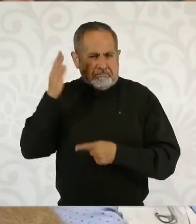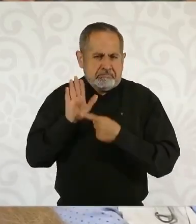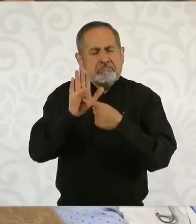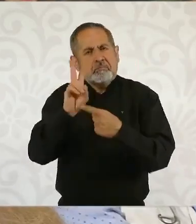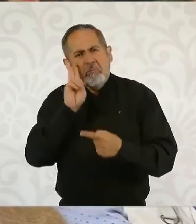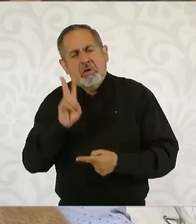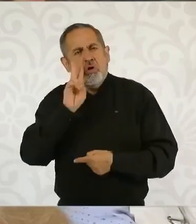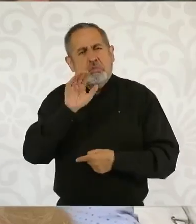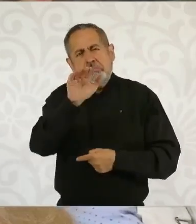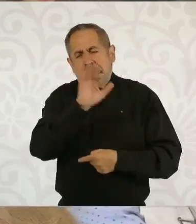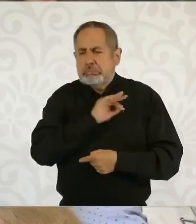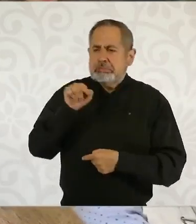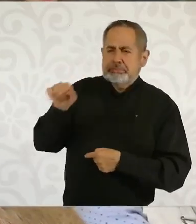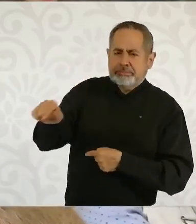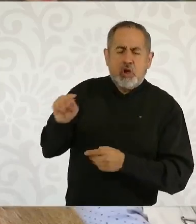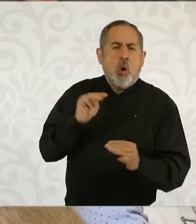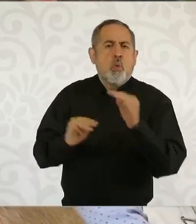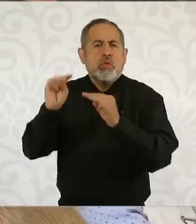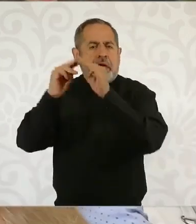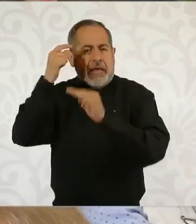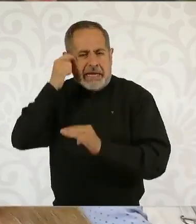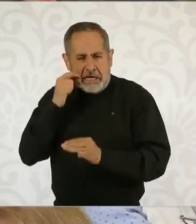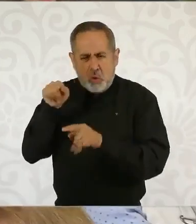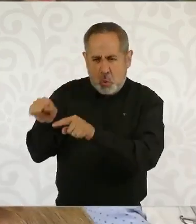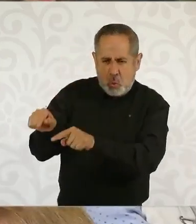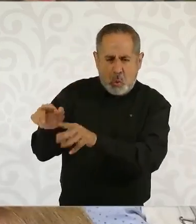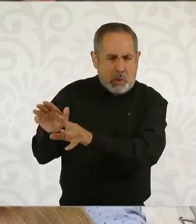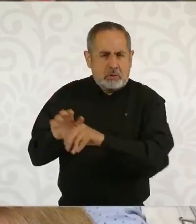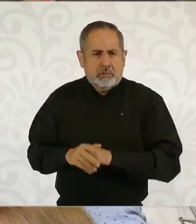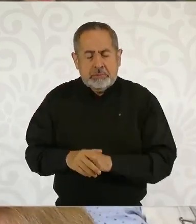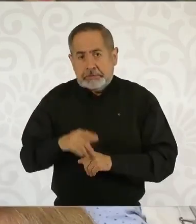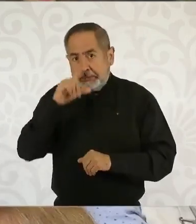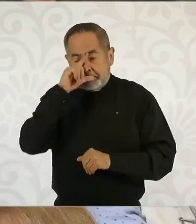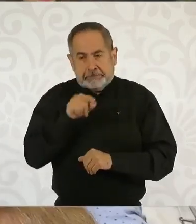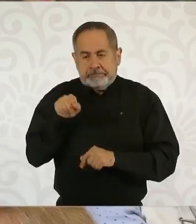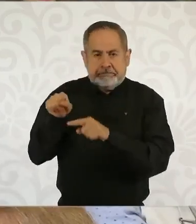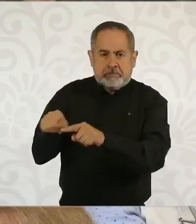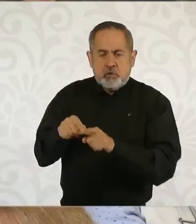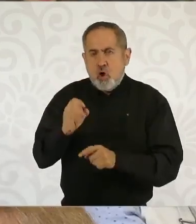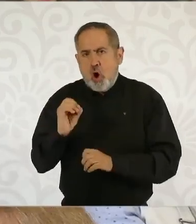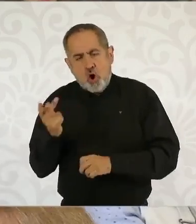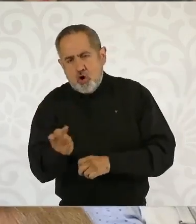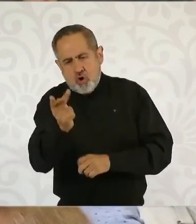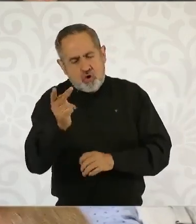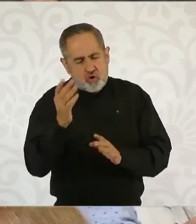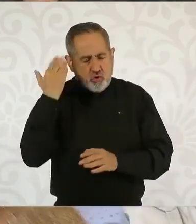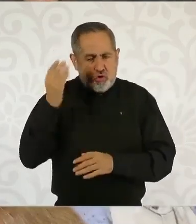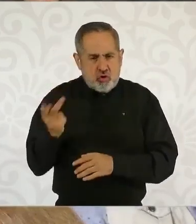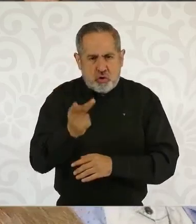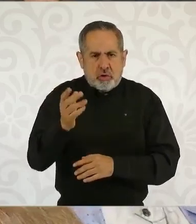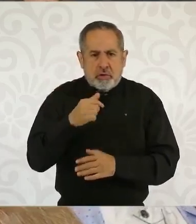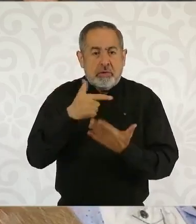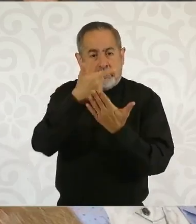podía atender la montaña de Guerrero. No tuve oportunidad de preguntar y dejé